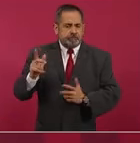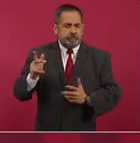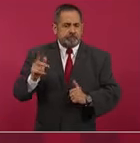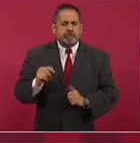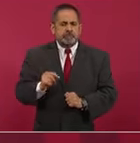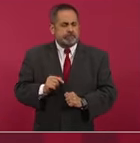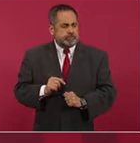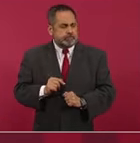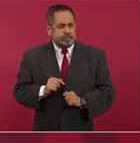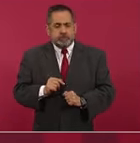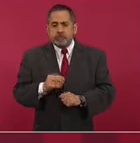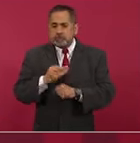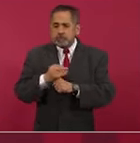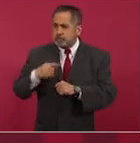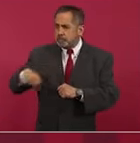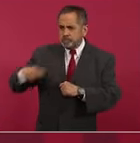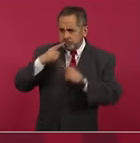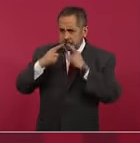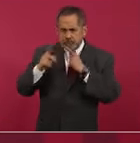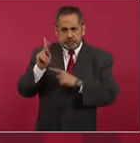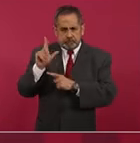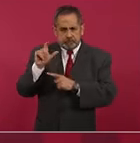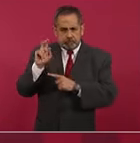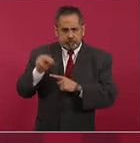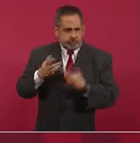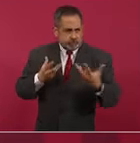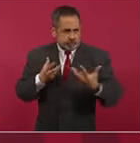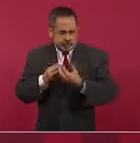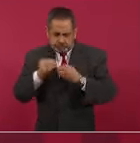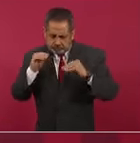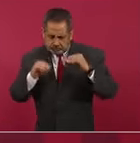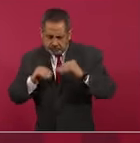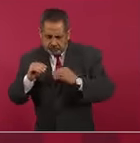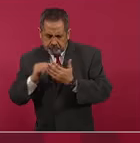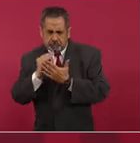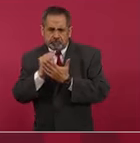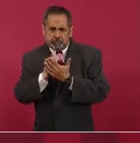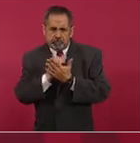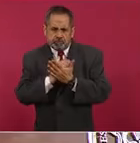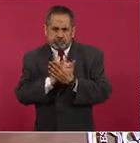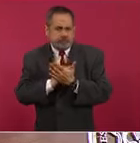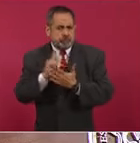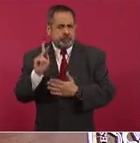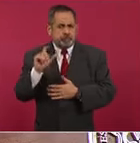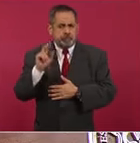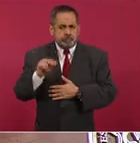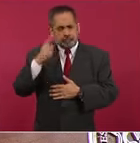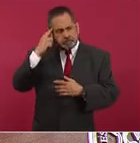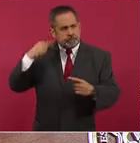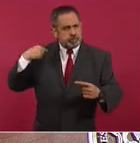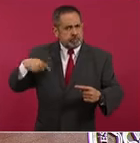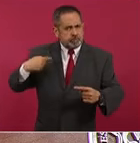hay un plan conjunto que se ha venido